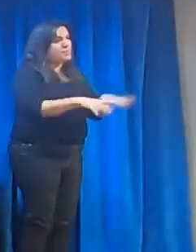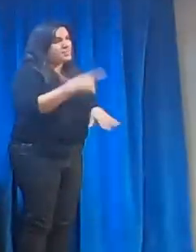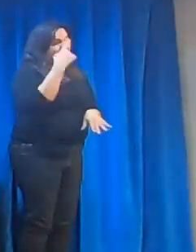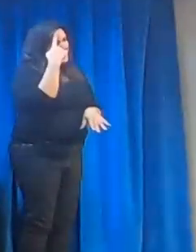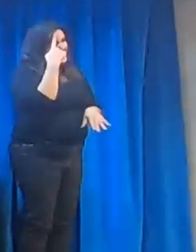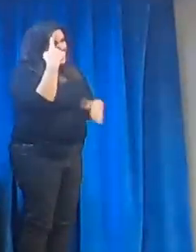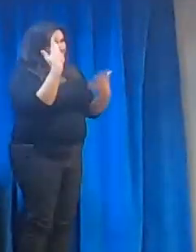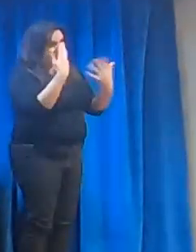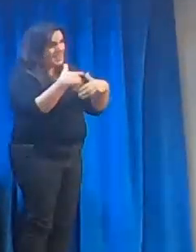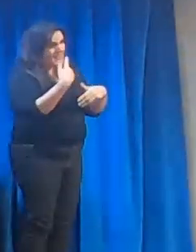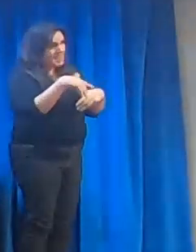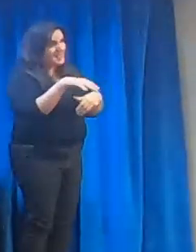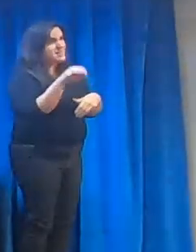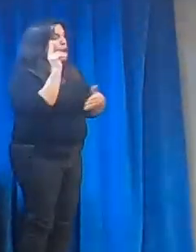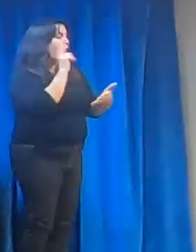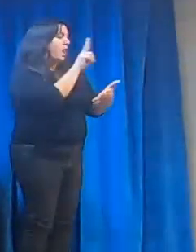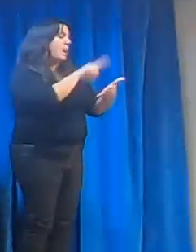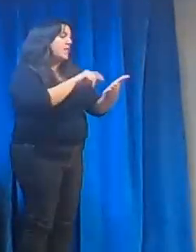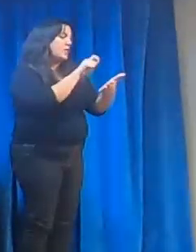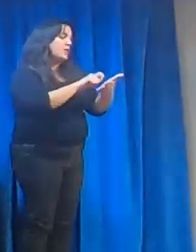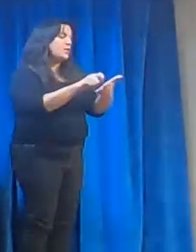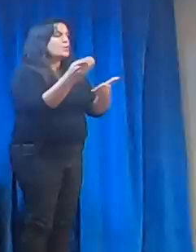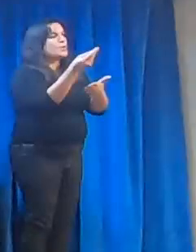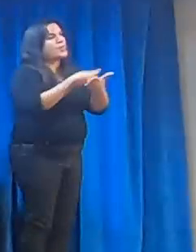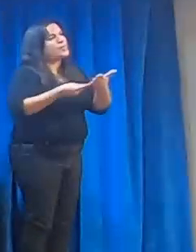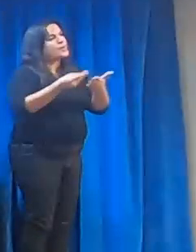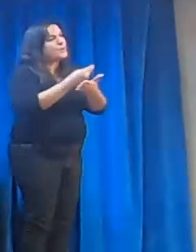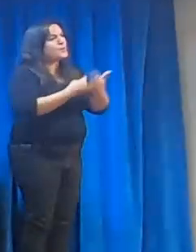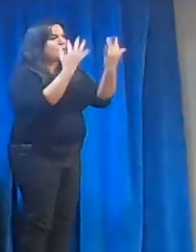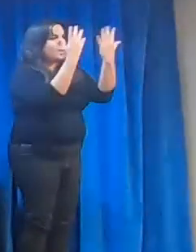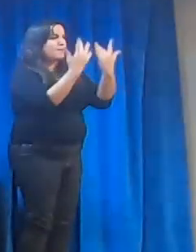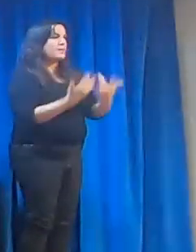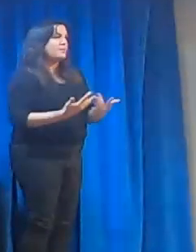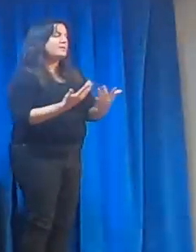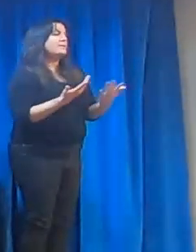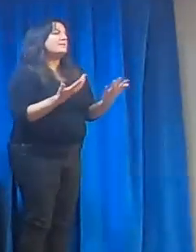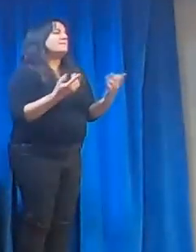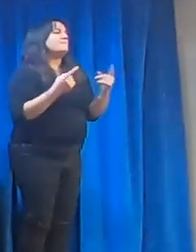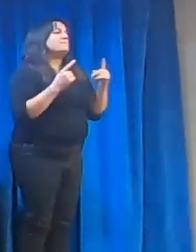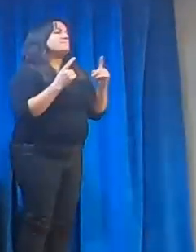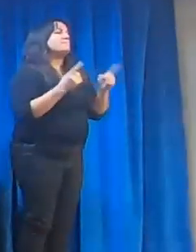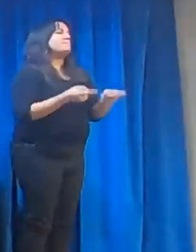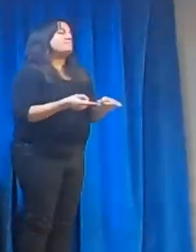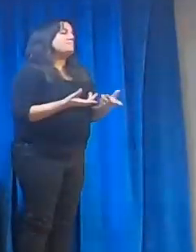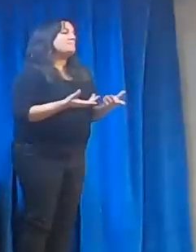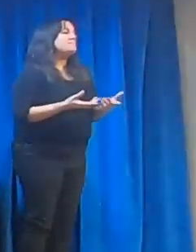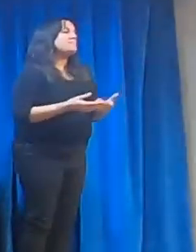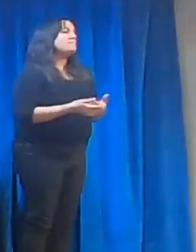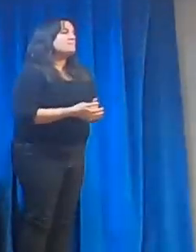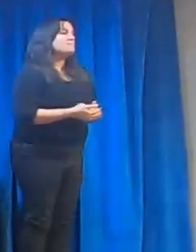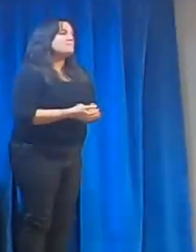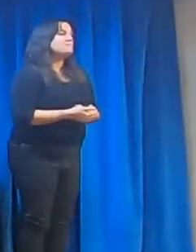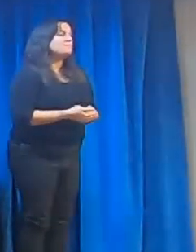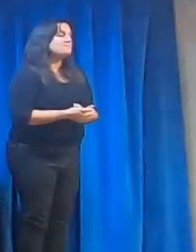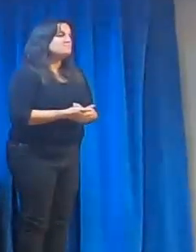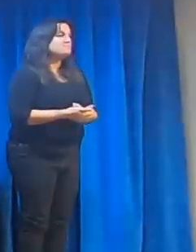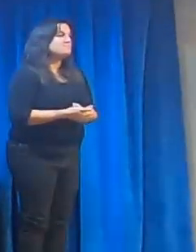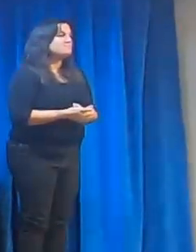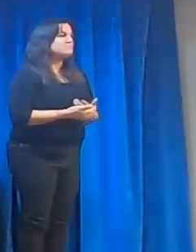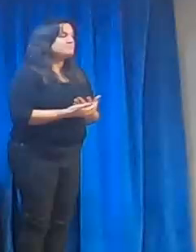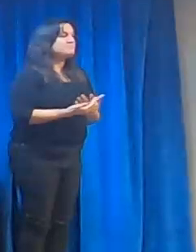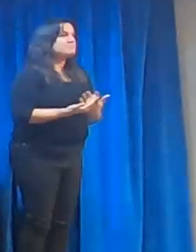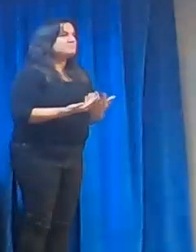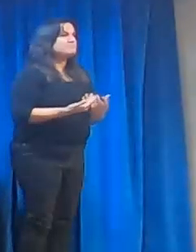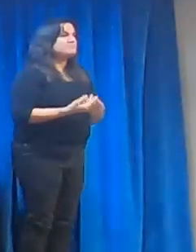con la lectoescritura, con el dibujo, con la matemática, sino, digamos, el valor que